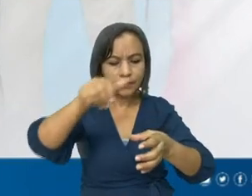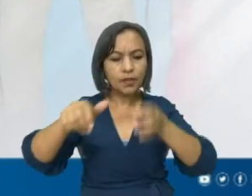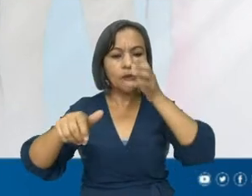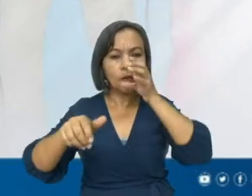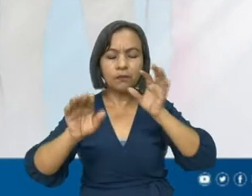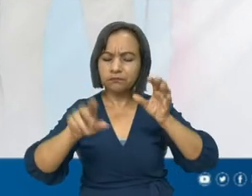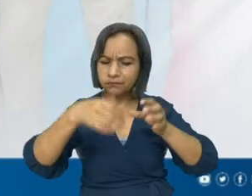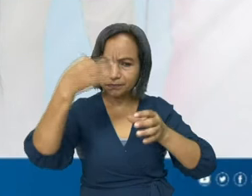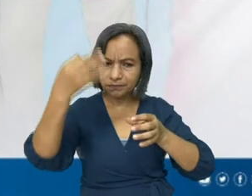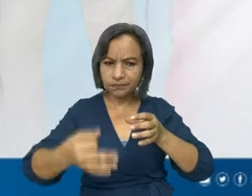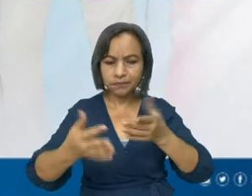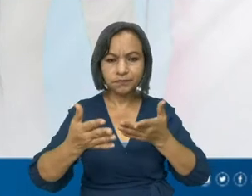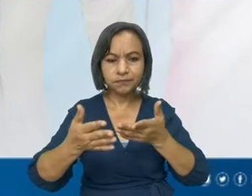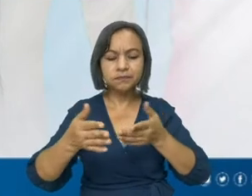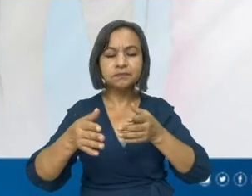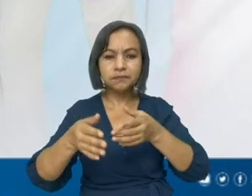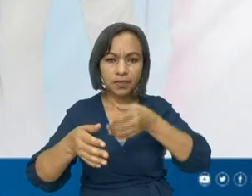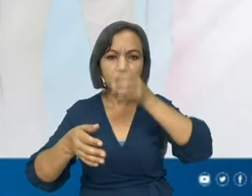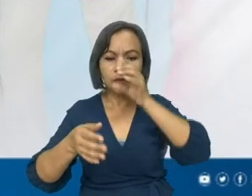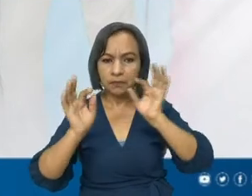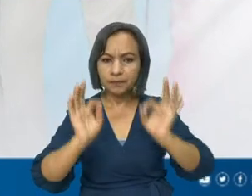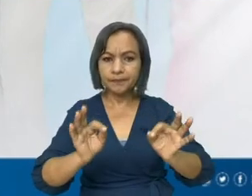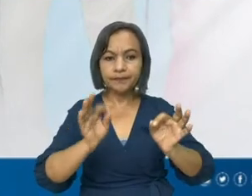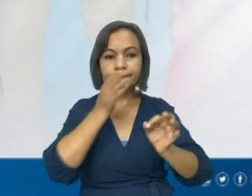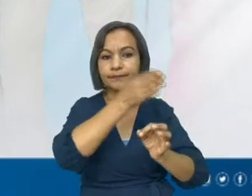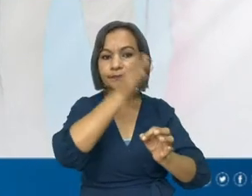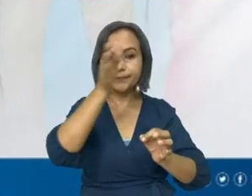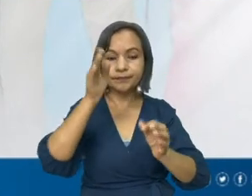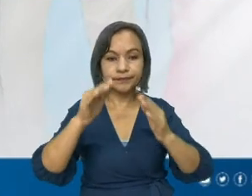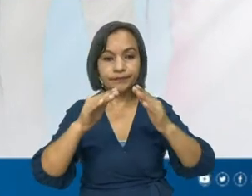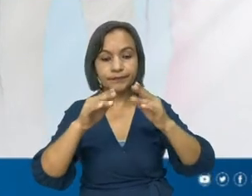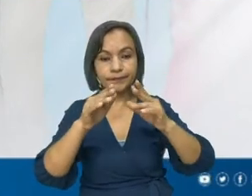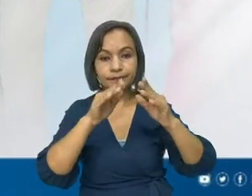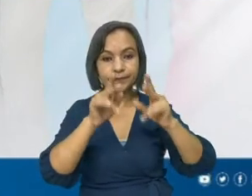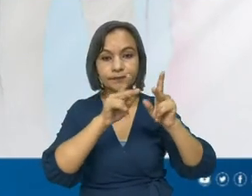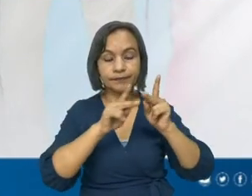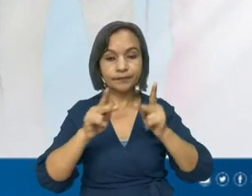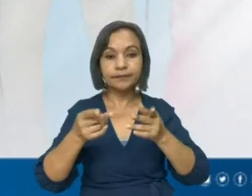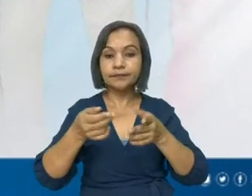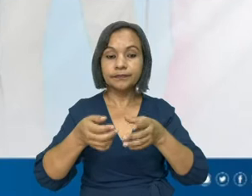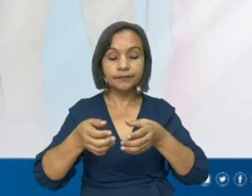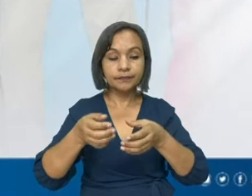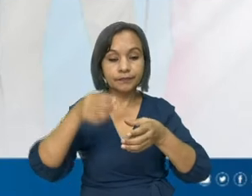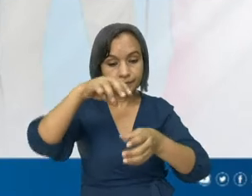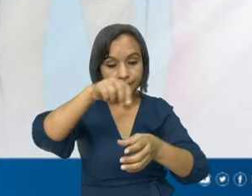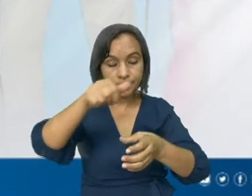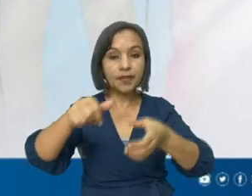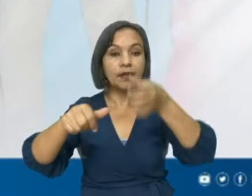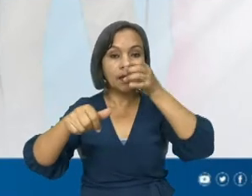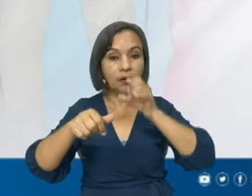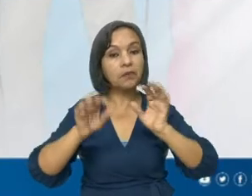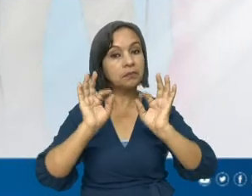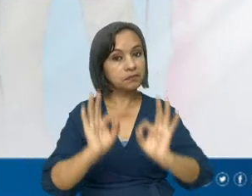de agua para el consumo básico, es decir, la gestión comunitaria rural para el consumo básico de agua potable.